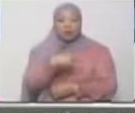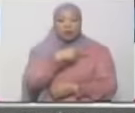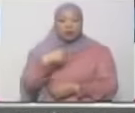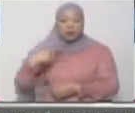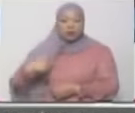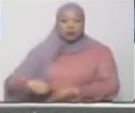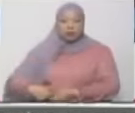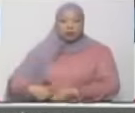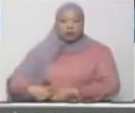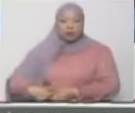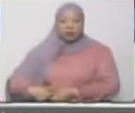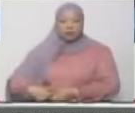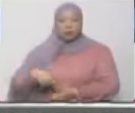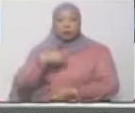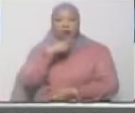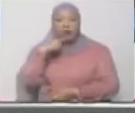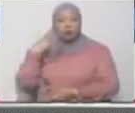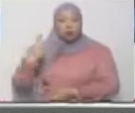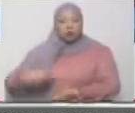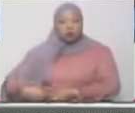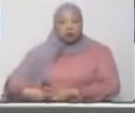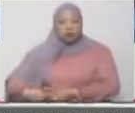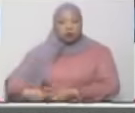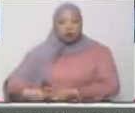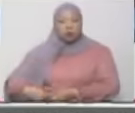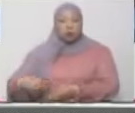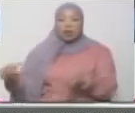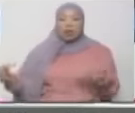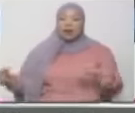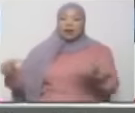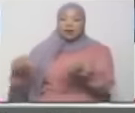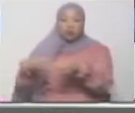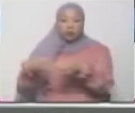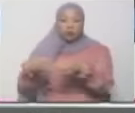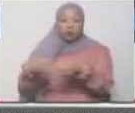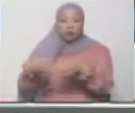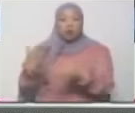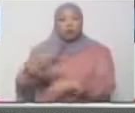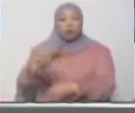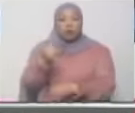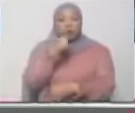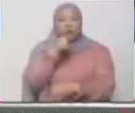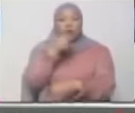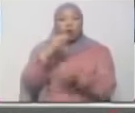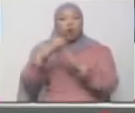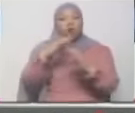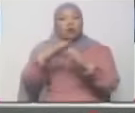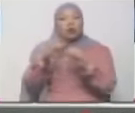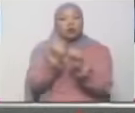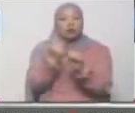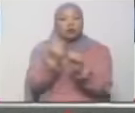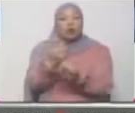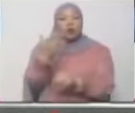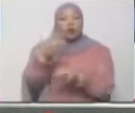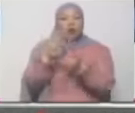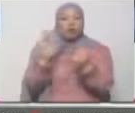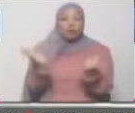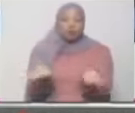en Rusia ahora, en las reuniones de la batalla comunicacional